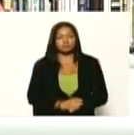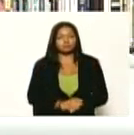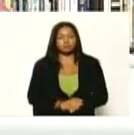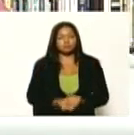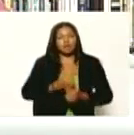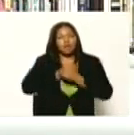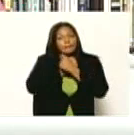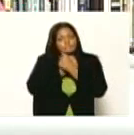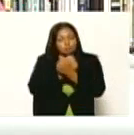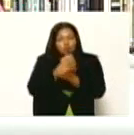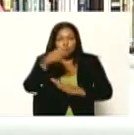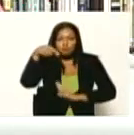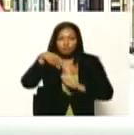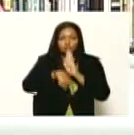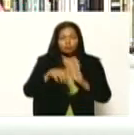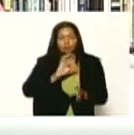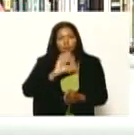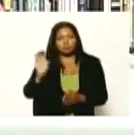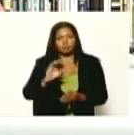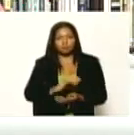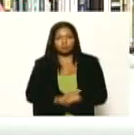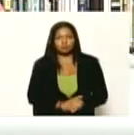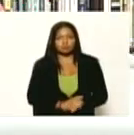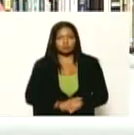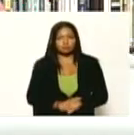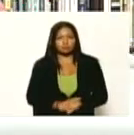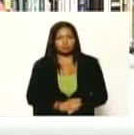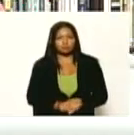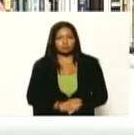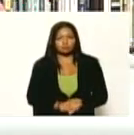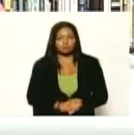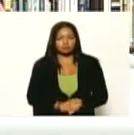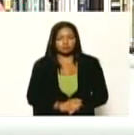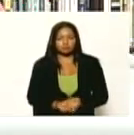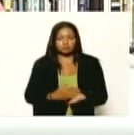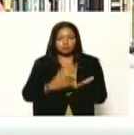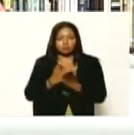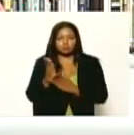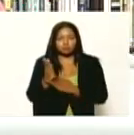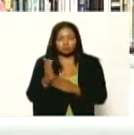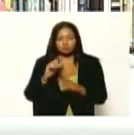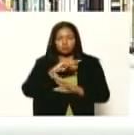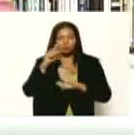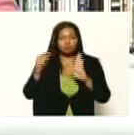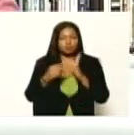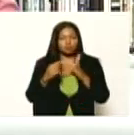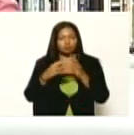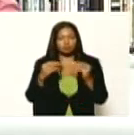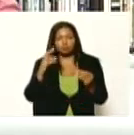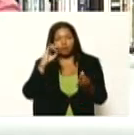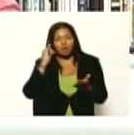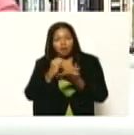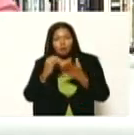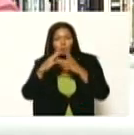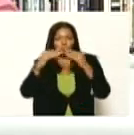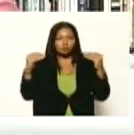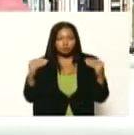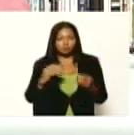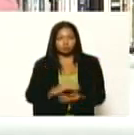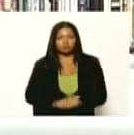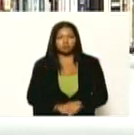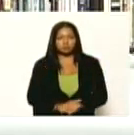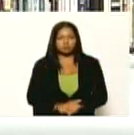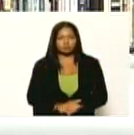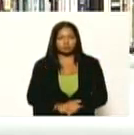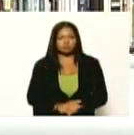amor profundo por la patria y lealtad absoluta, a prueba de todo.